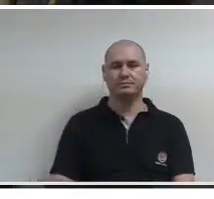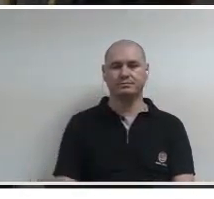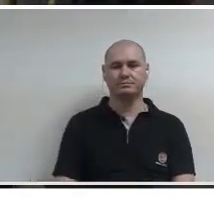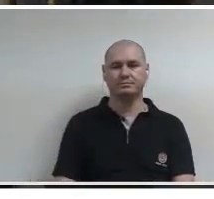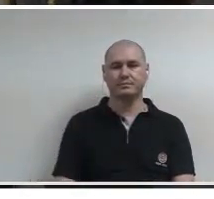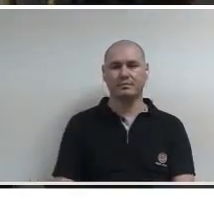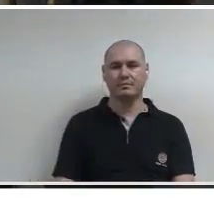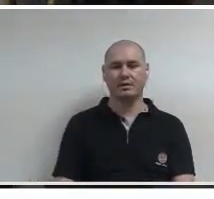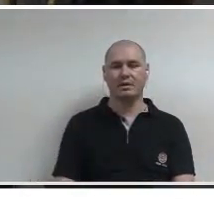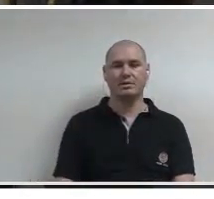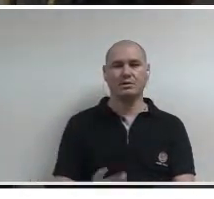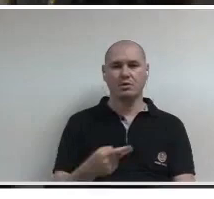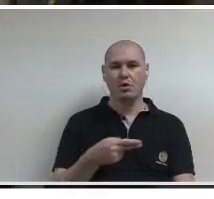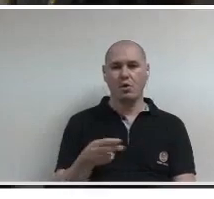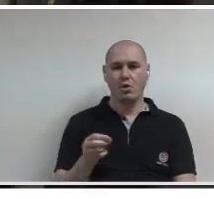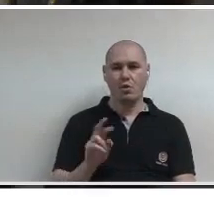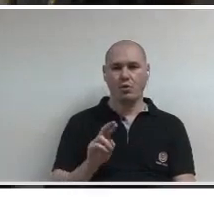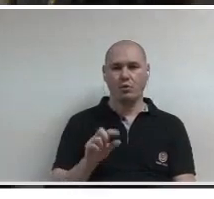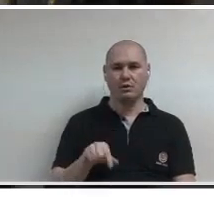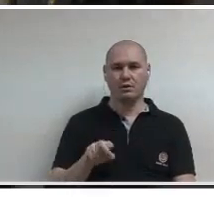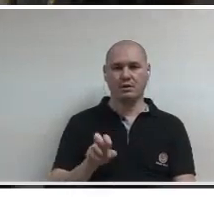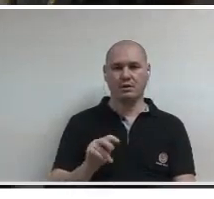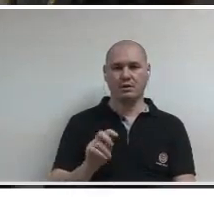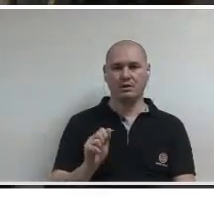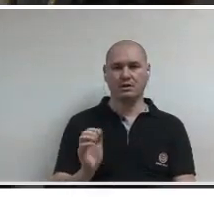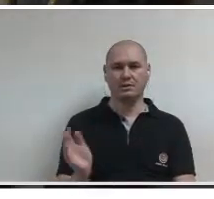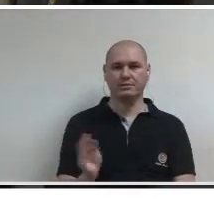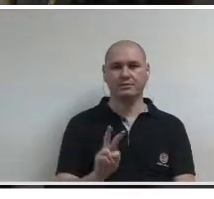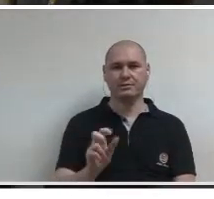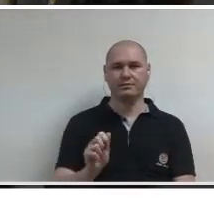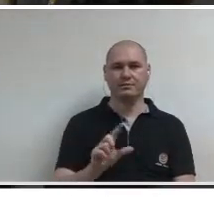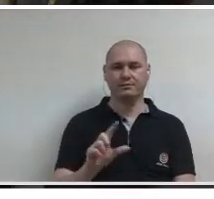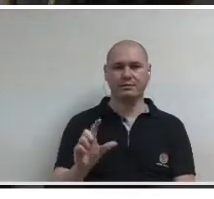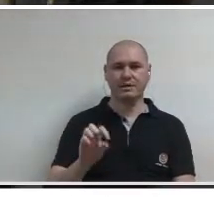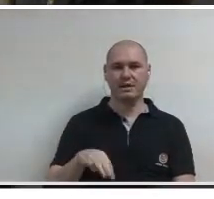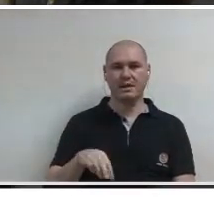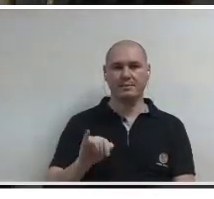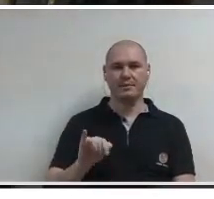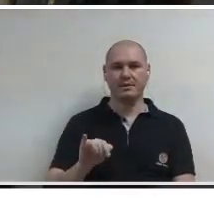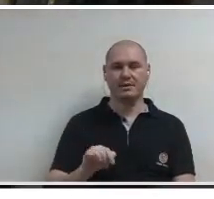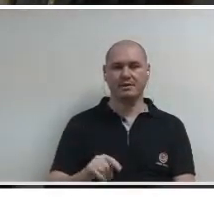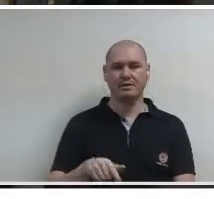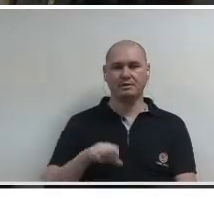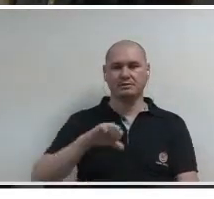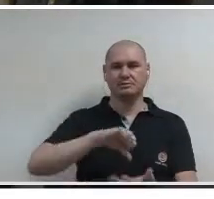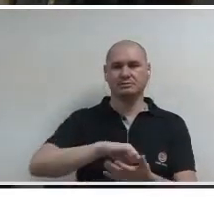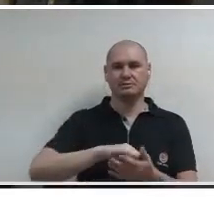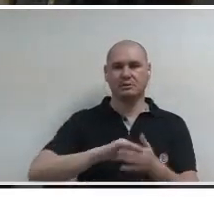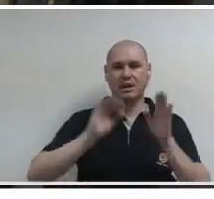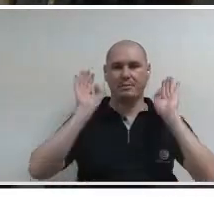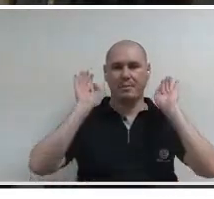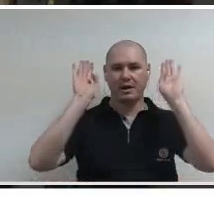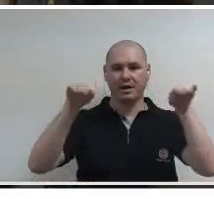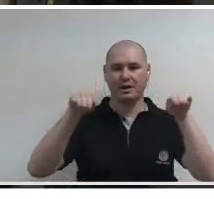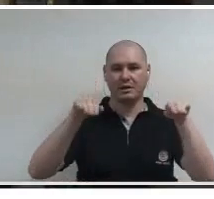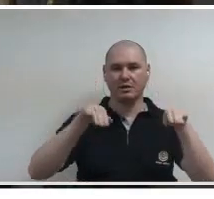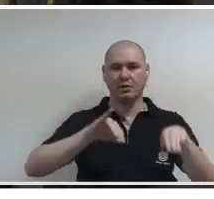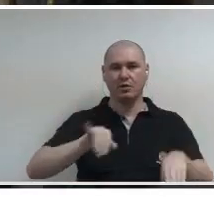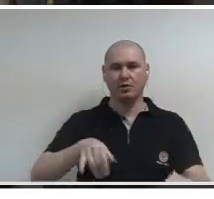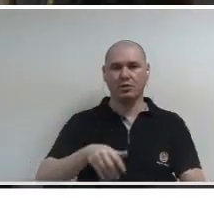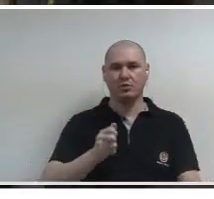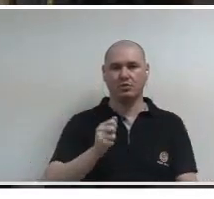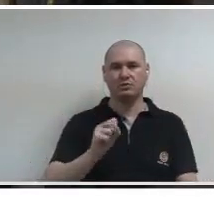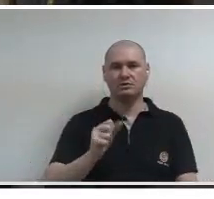ña, y puso mi meta, ya jao Concepción, ve, ahí Orqueta, Valle Mija, ahí Central